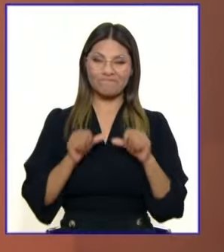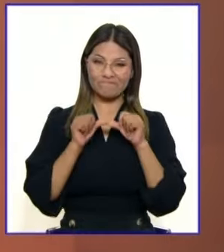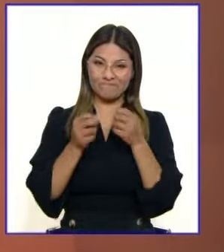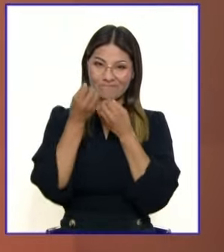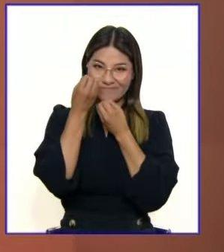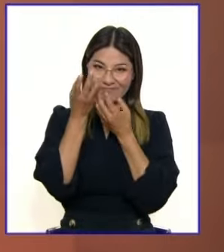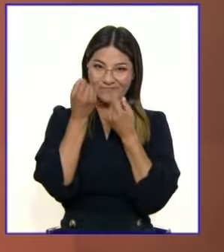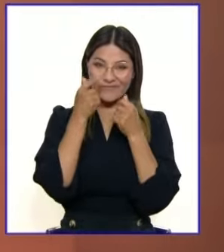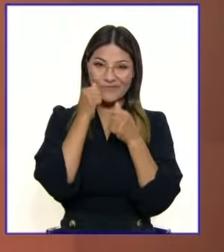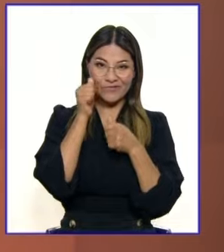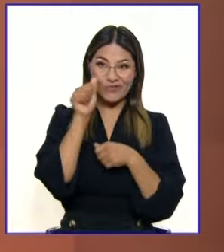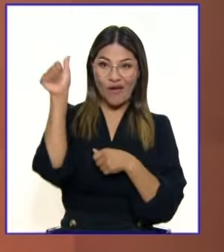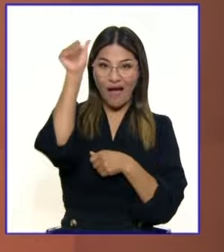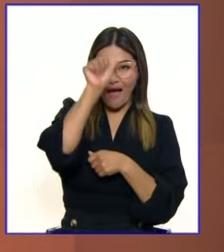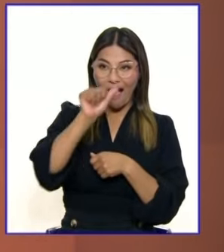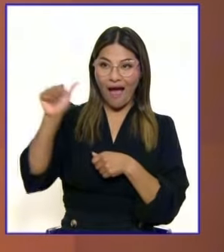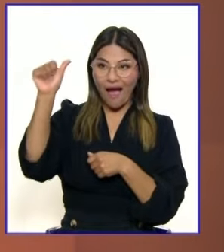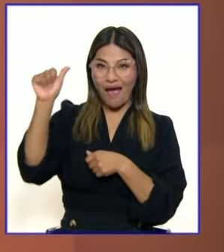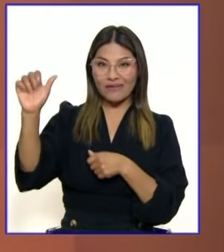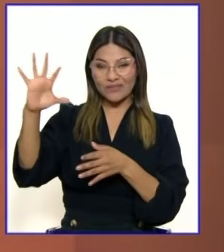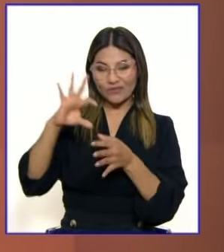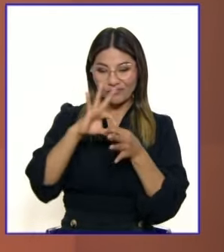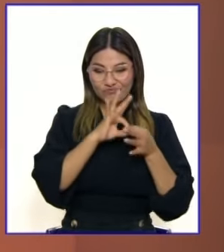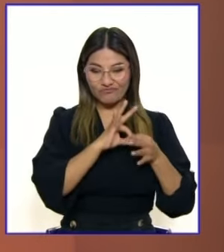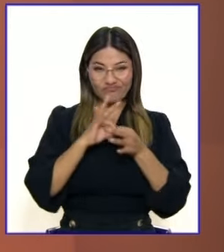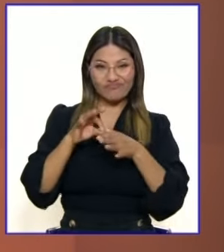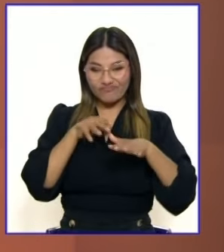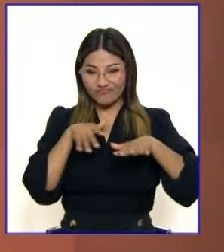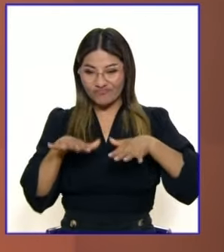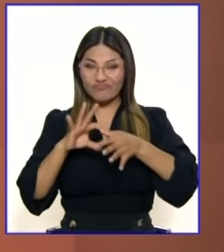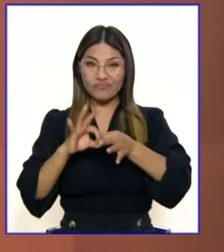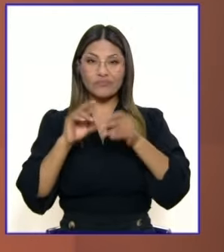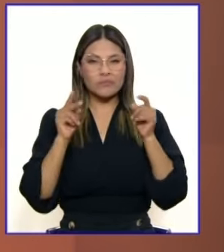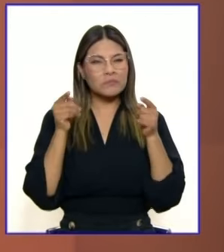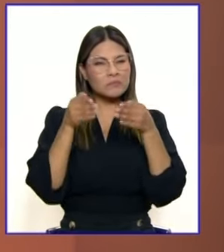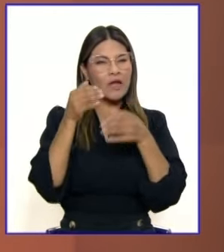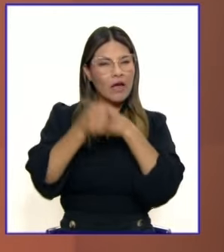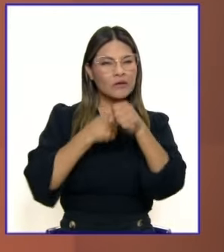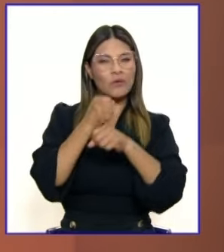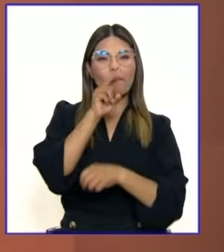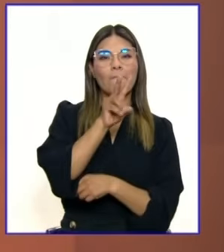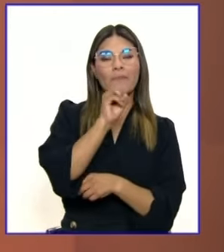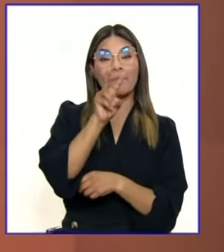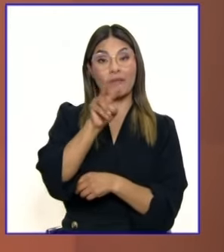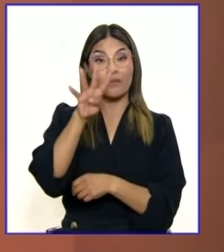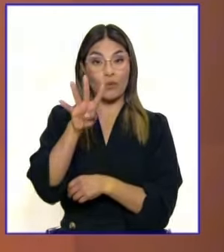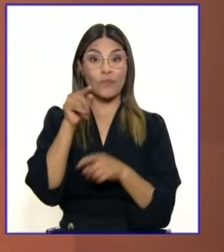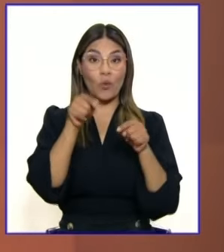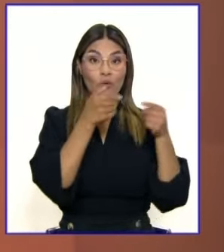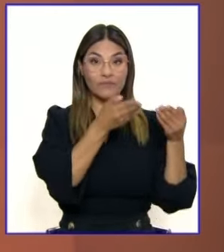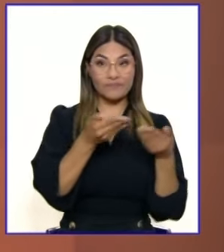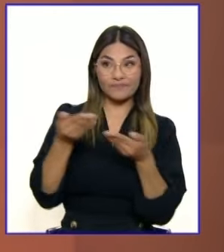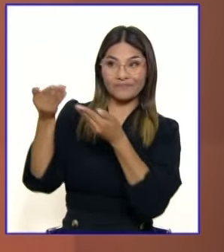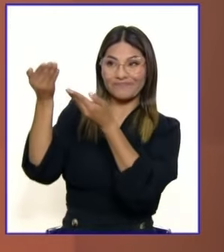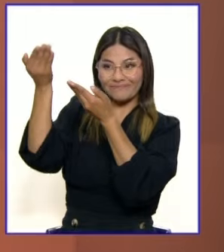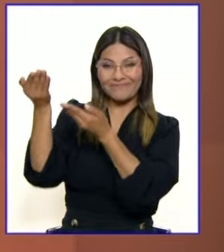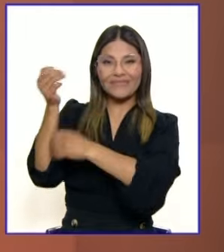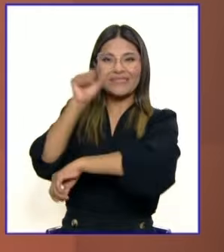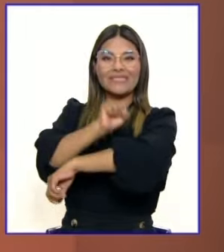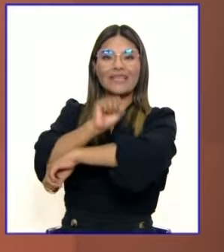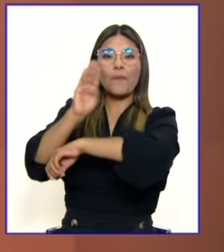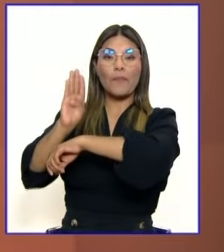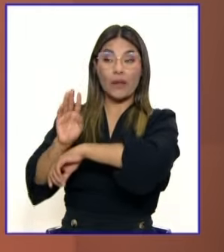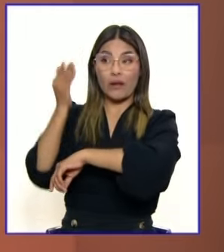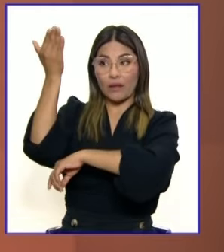Continuamos con más de Asia Pacífico 2024 y nuevamente nos vamos a trasladar hasta el distrito de San Borja. Ya se encuentra nuestro compañero